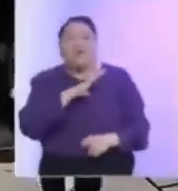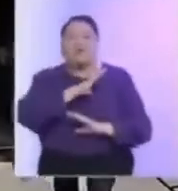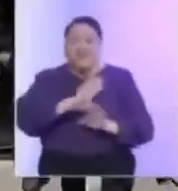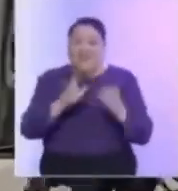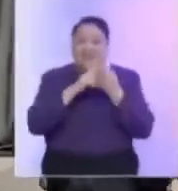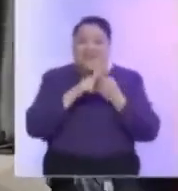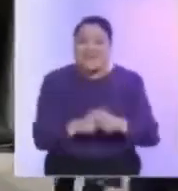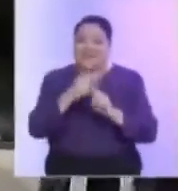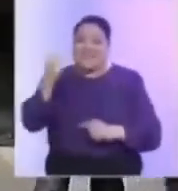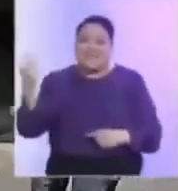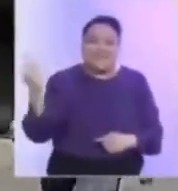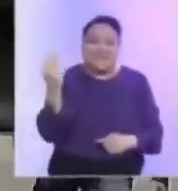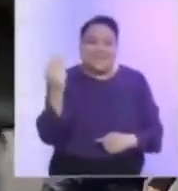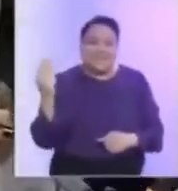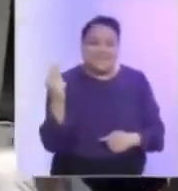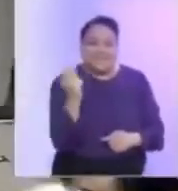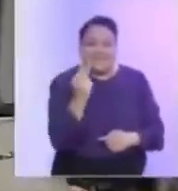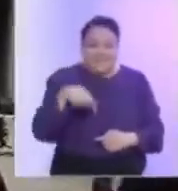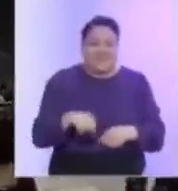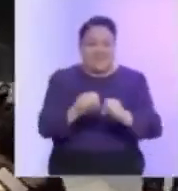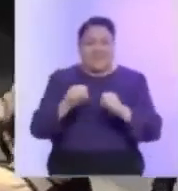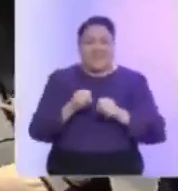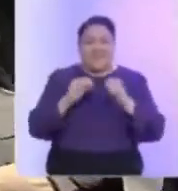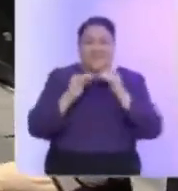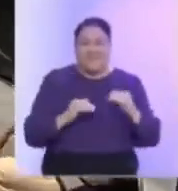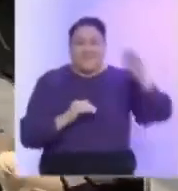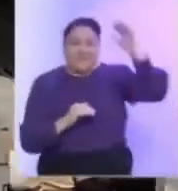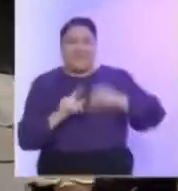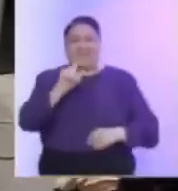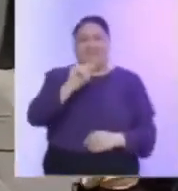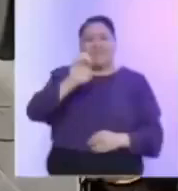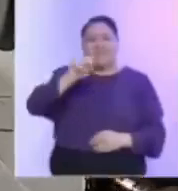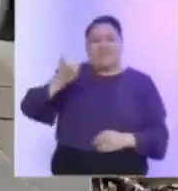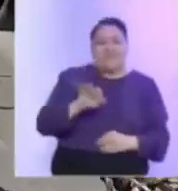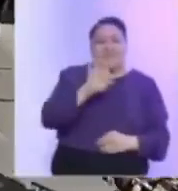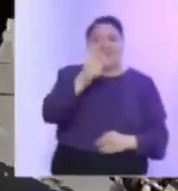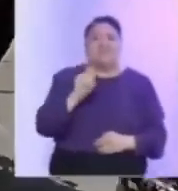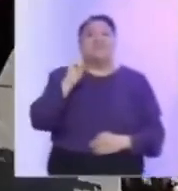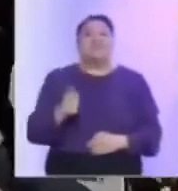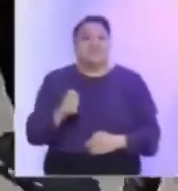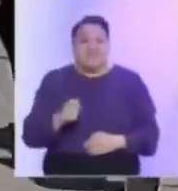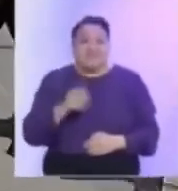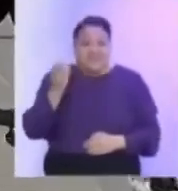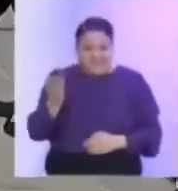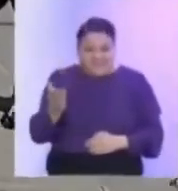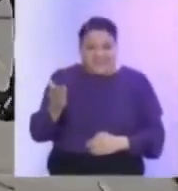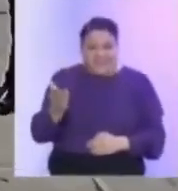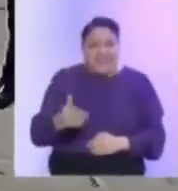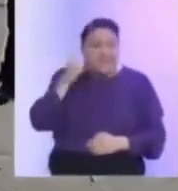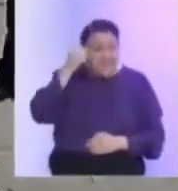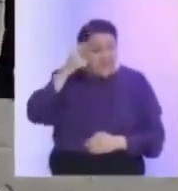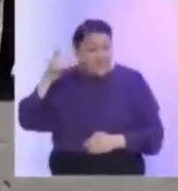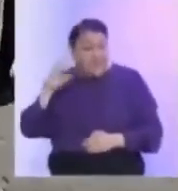el momento en que llega a esta sala superior del tribunal electoral del poder judicial de la federación la